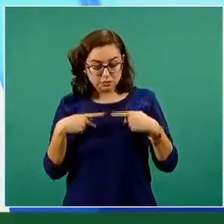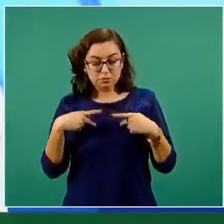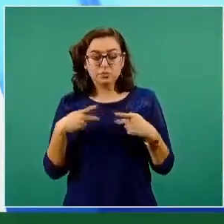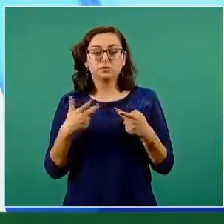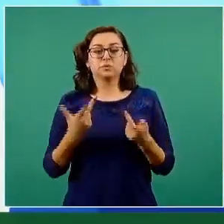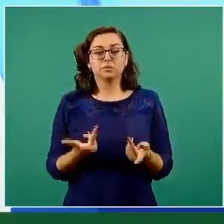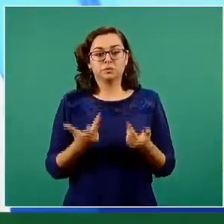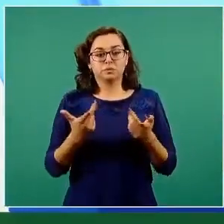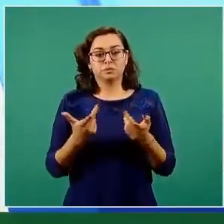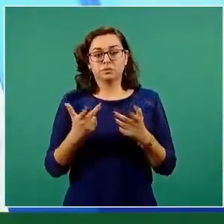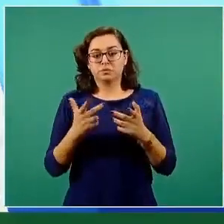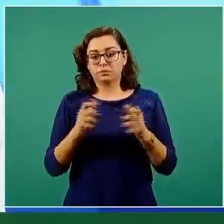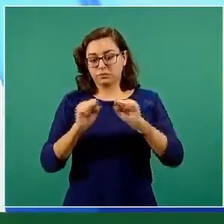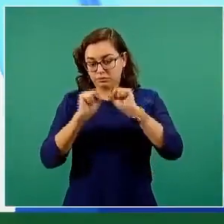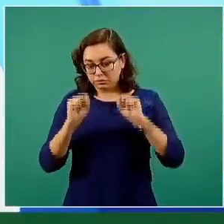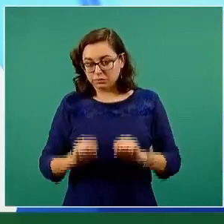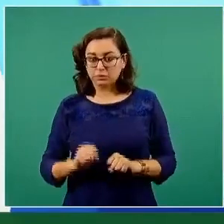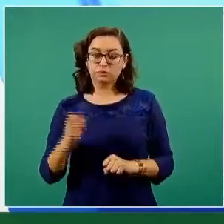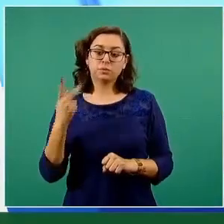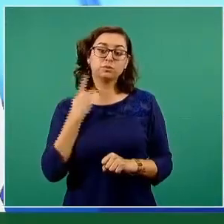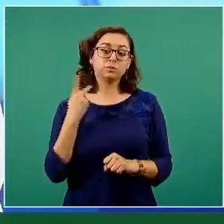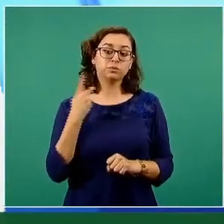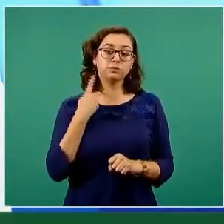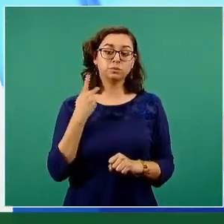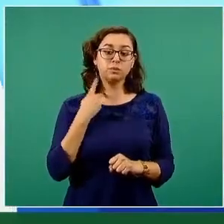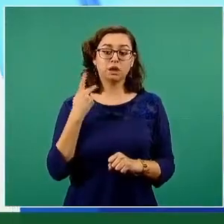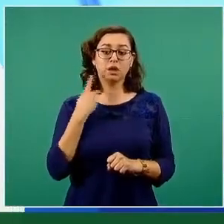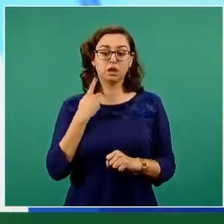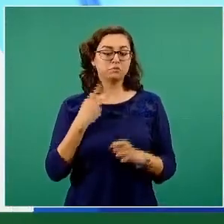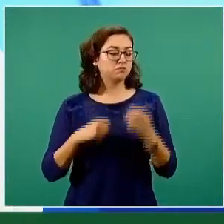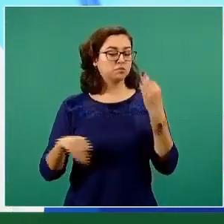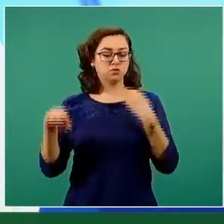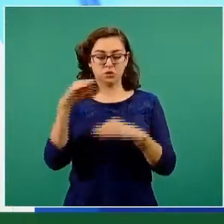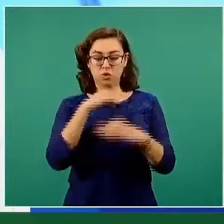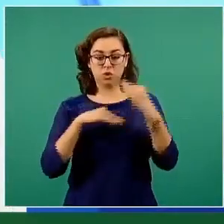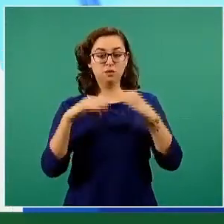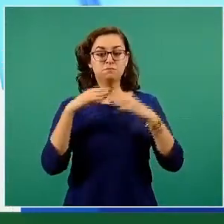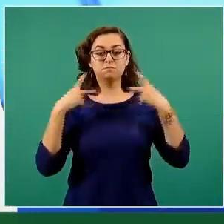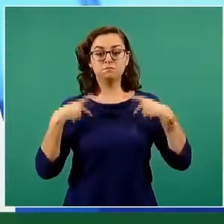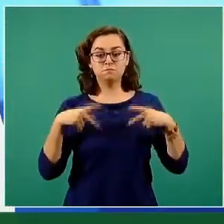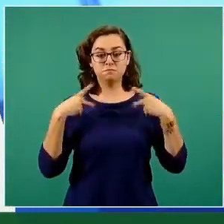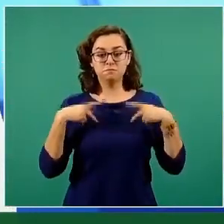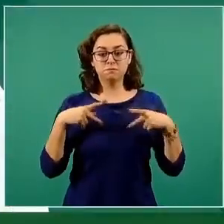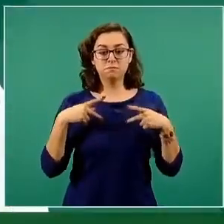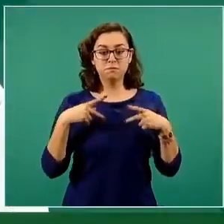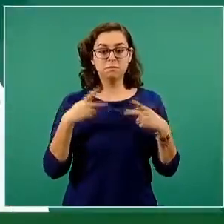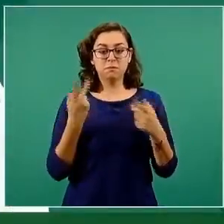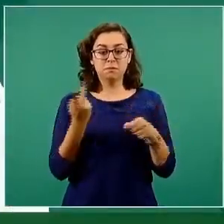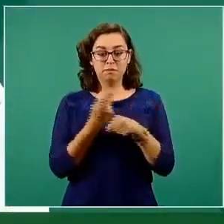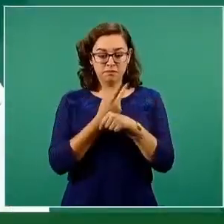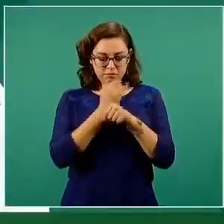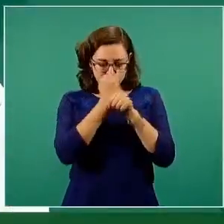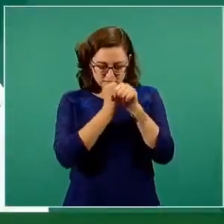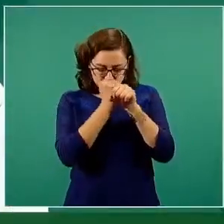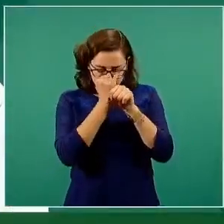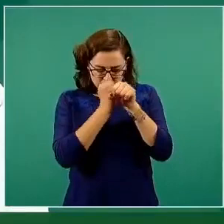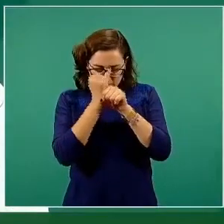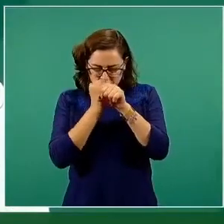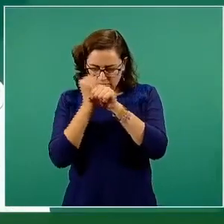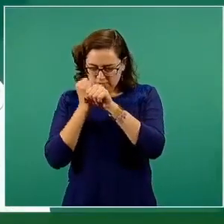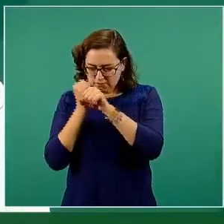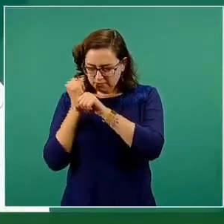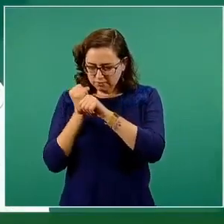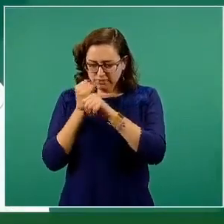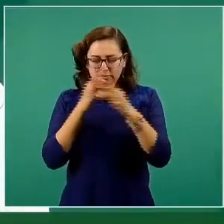en sistemas, en política, ciencias políticas, etcétera. Mucho de la naturaleza que lleva